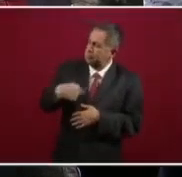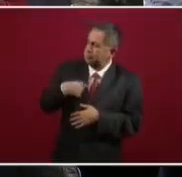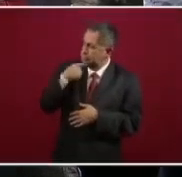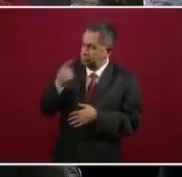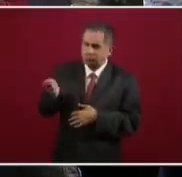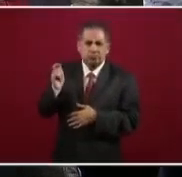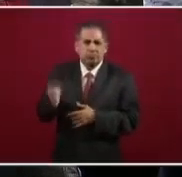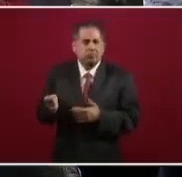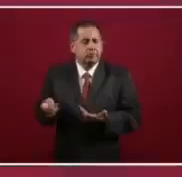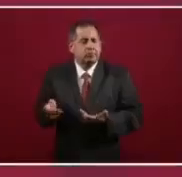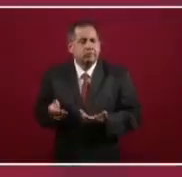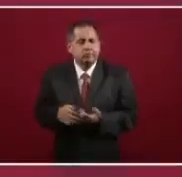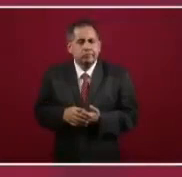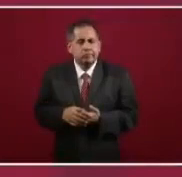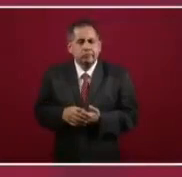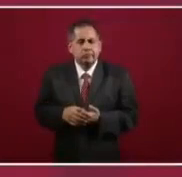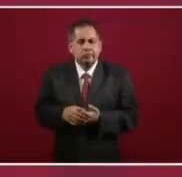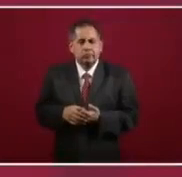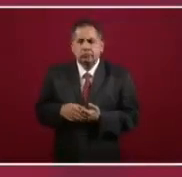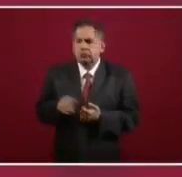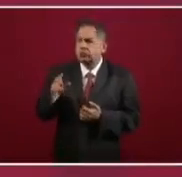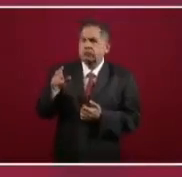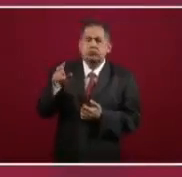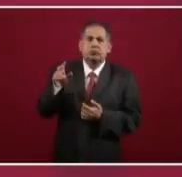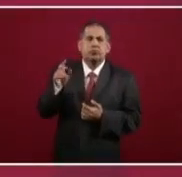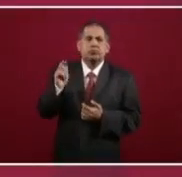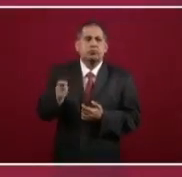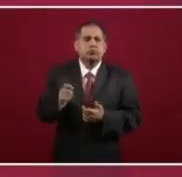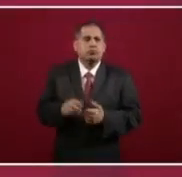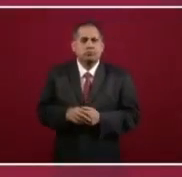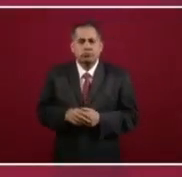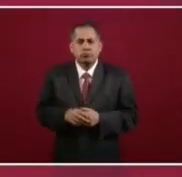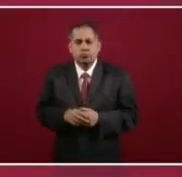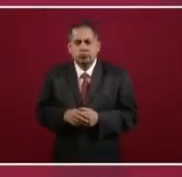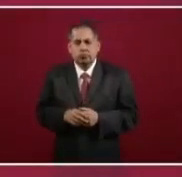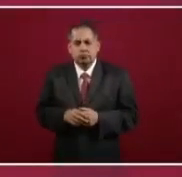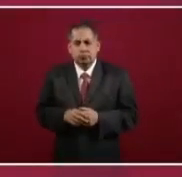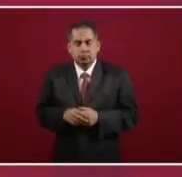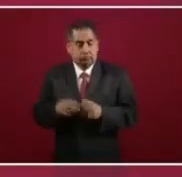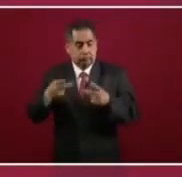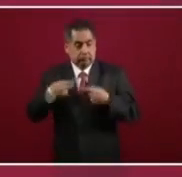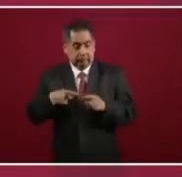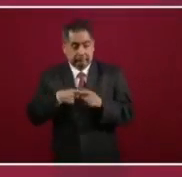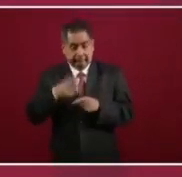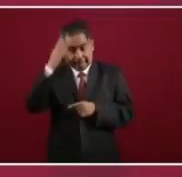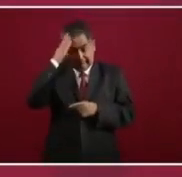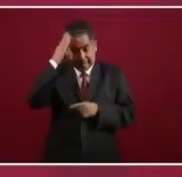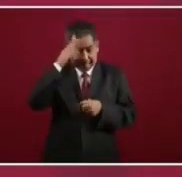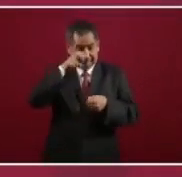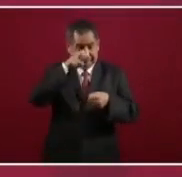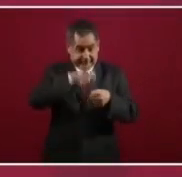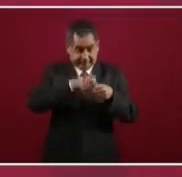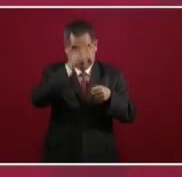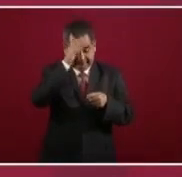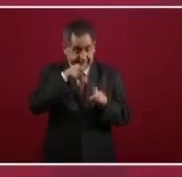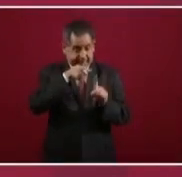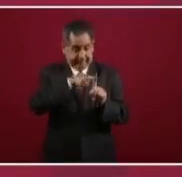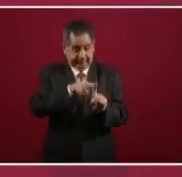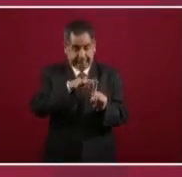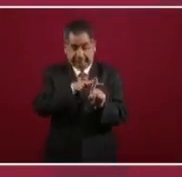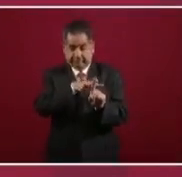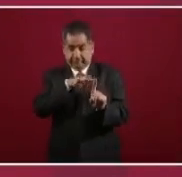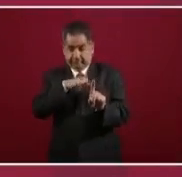que no así del que estaba en la acción